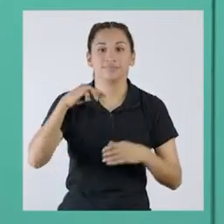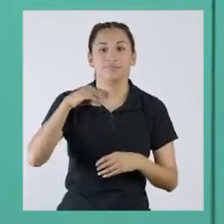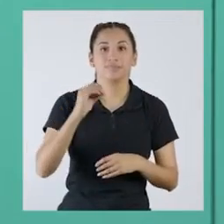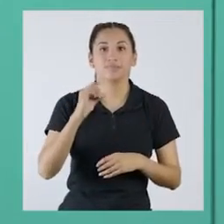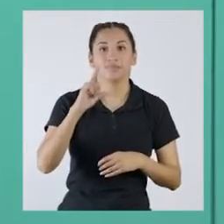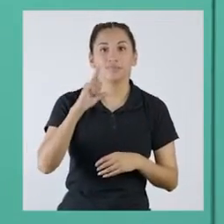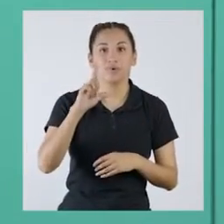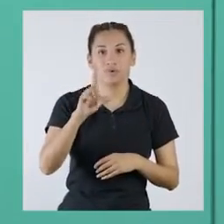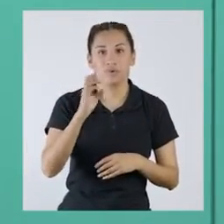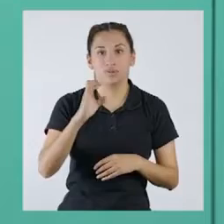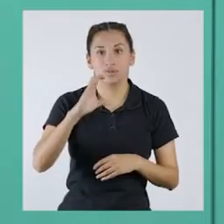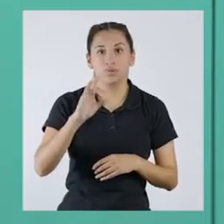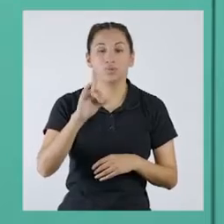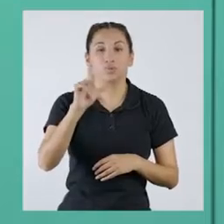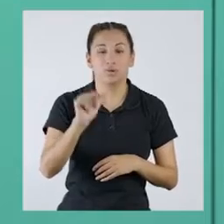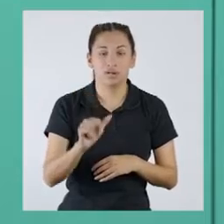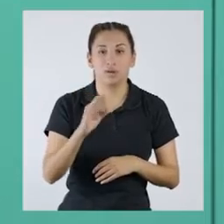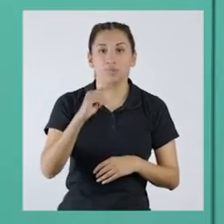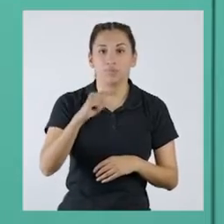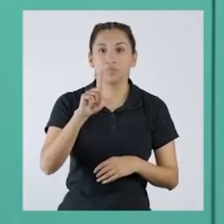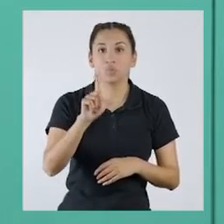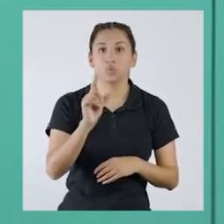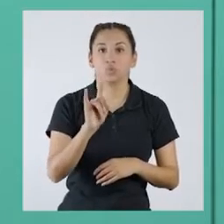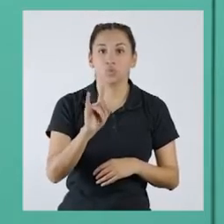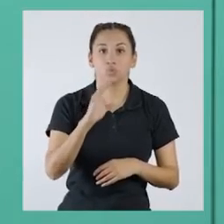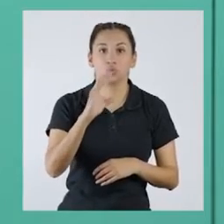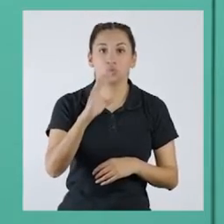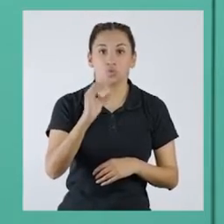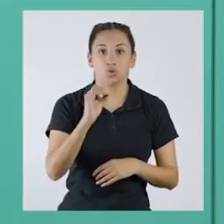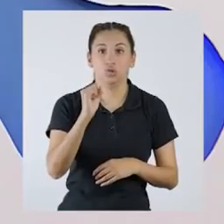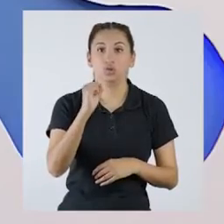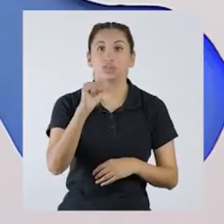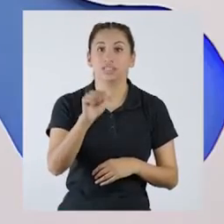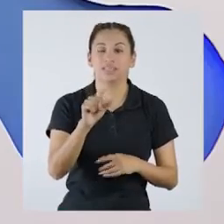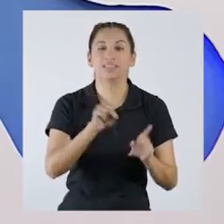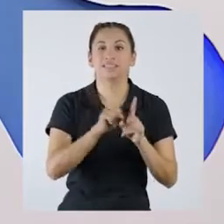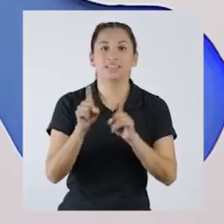la molécula de glucosa y moléculas de oxígeno.